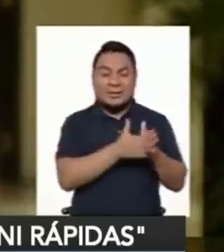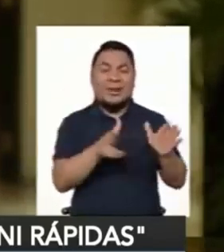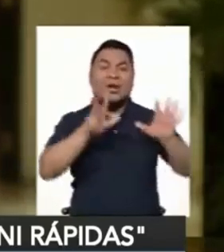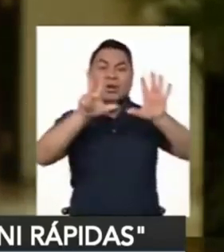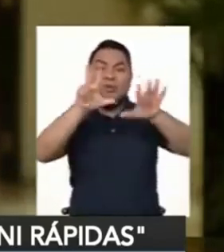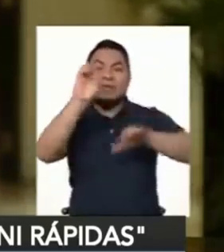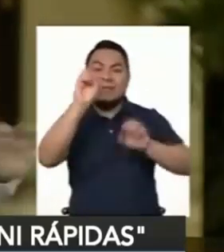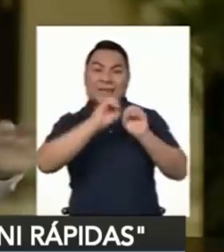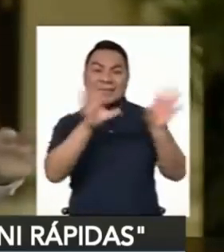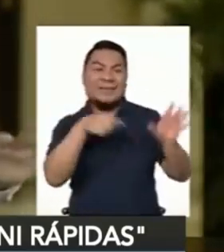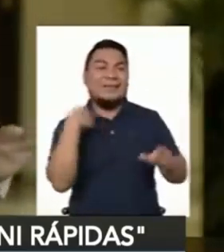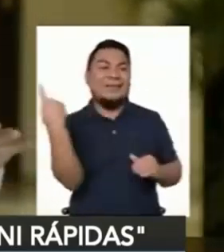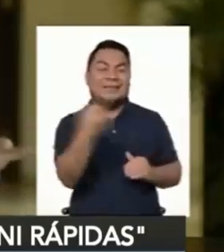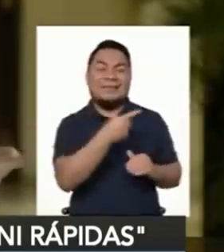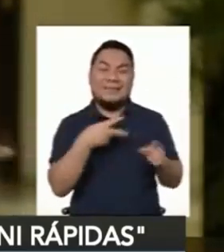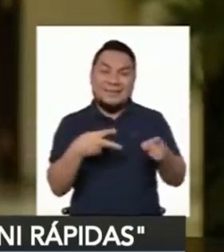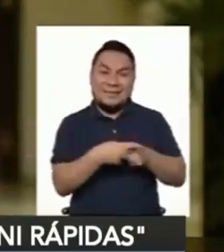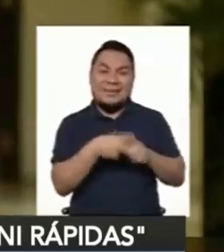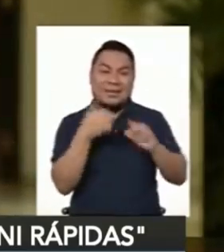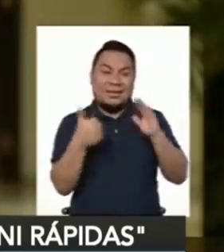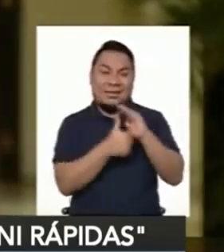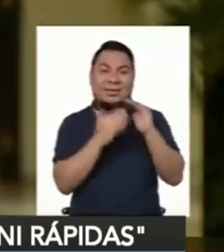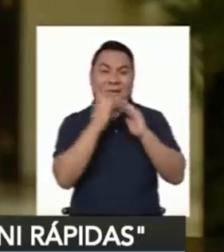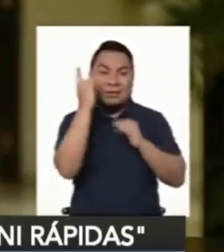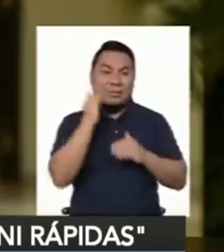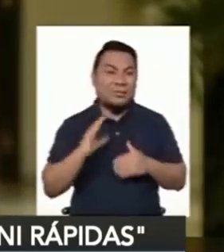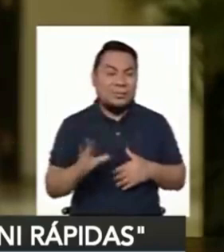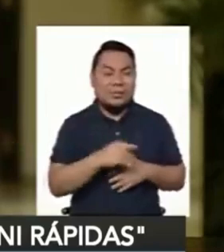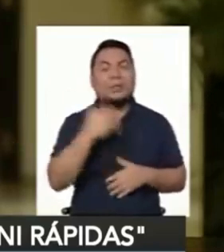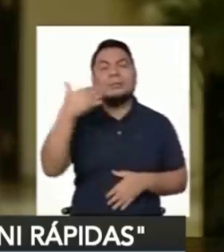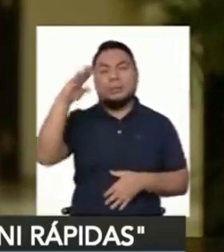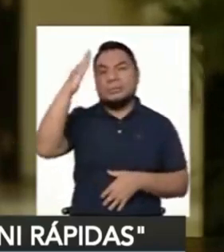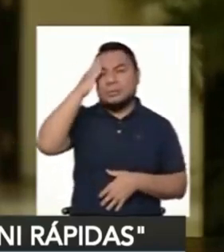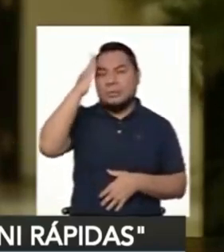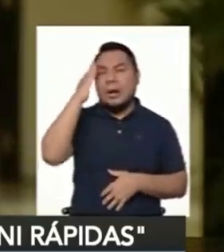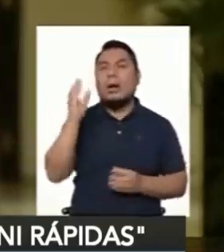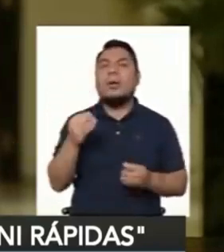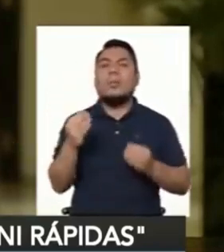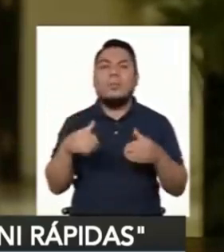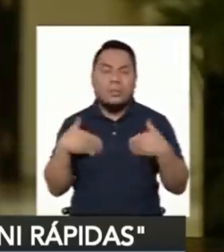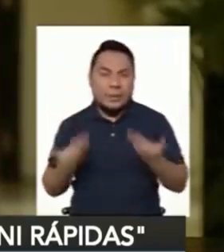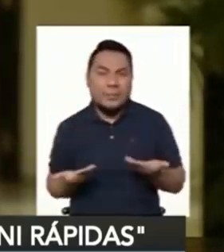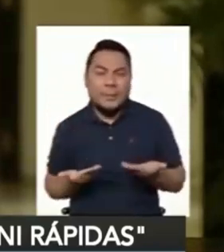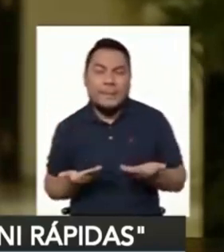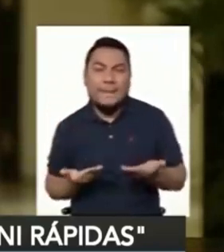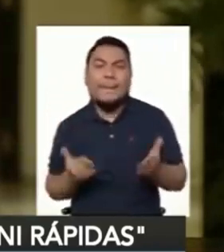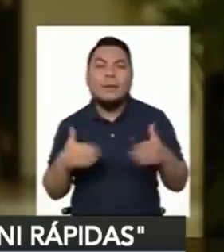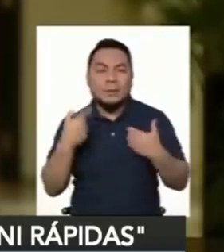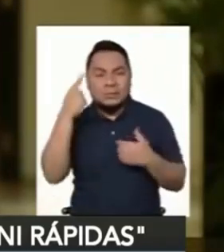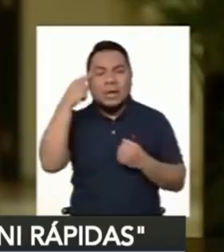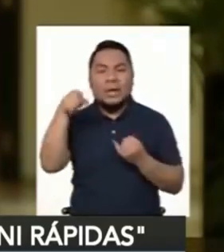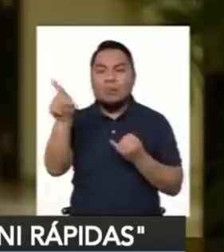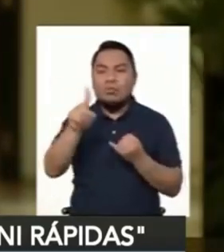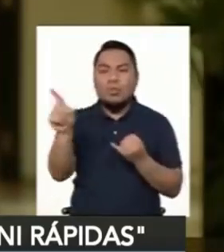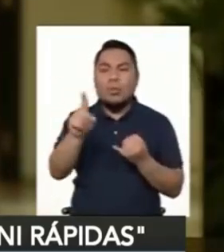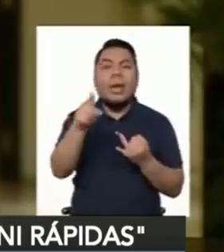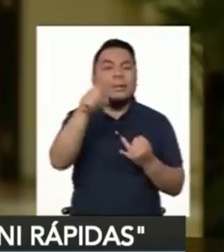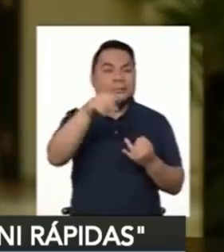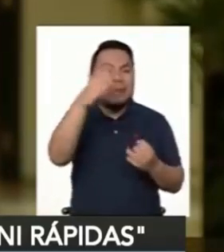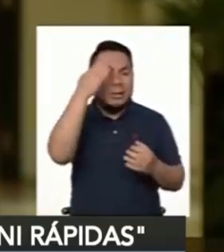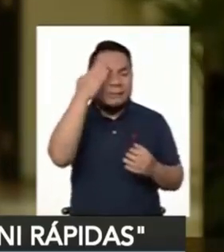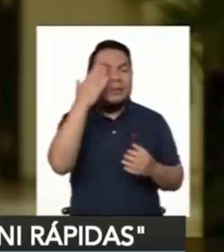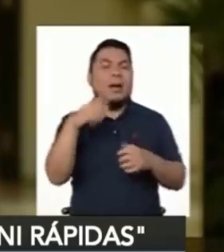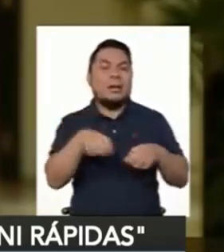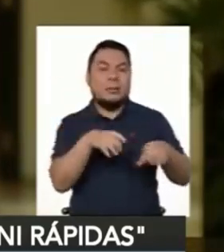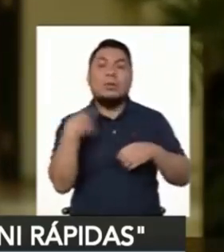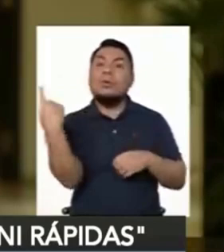días de estado de emergencia, saber que podemos y todos de manera